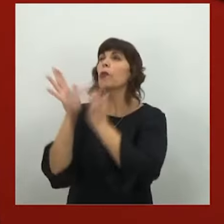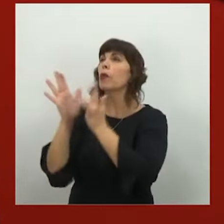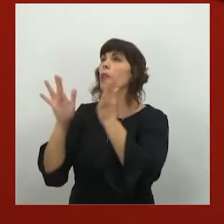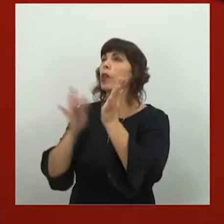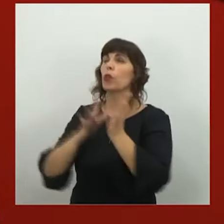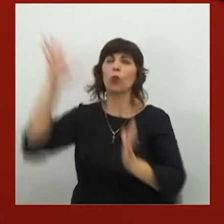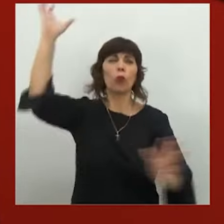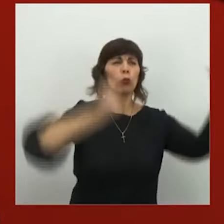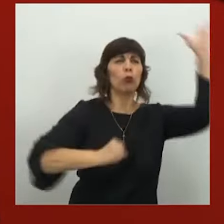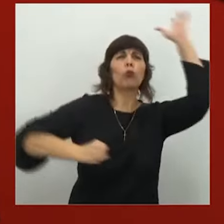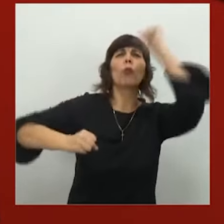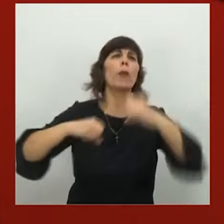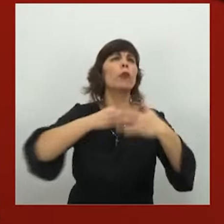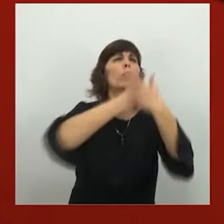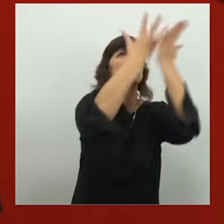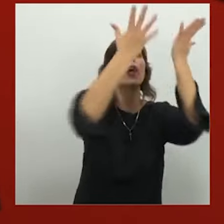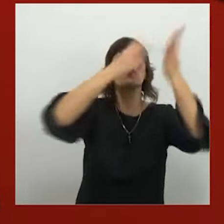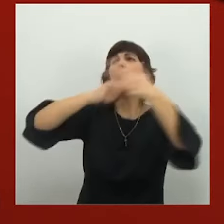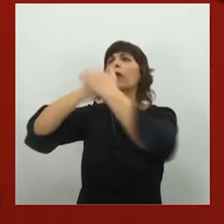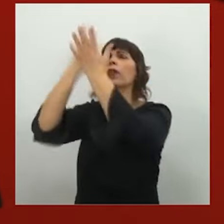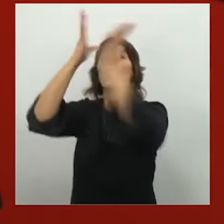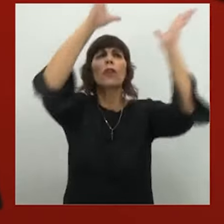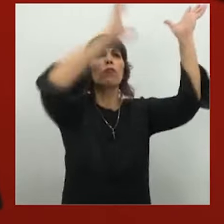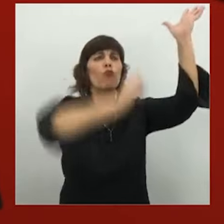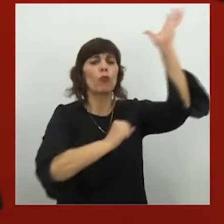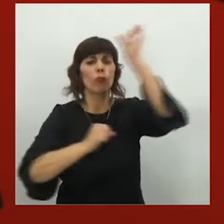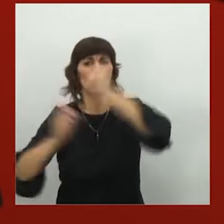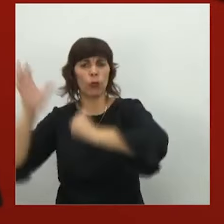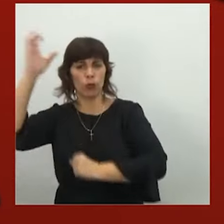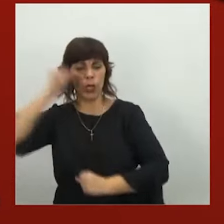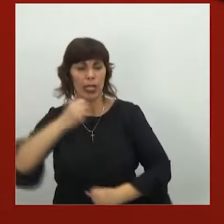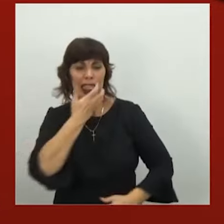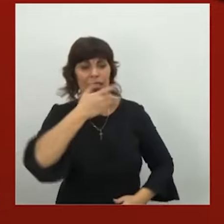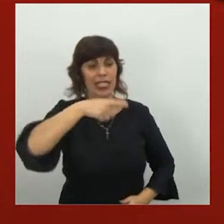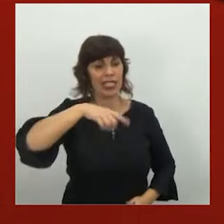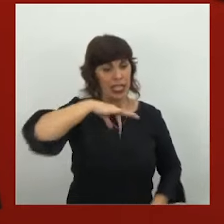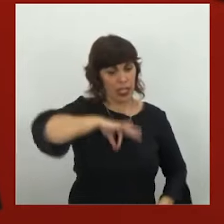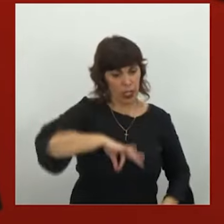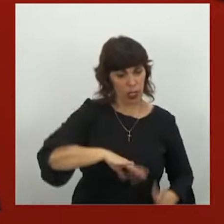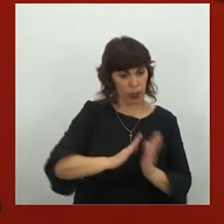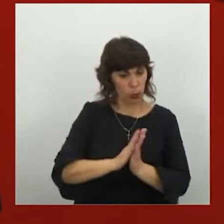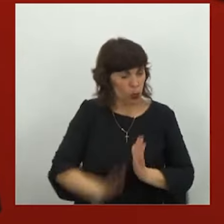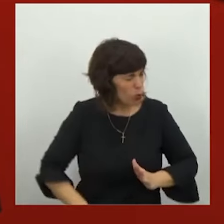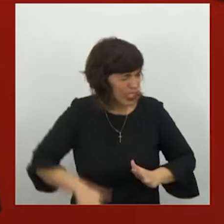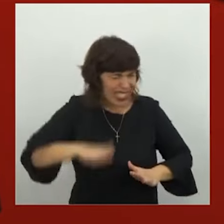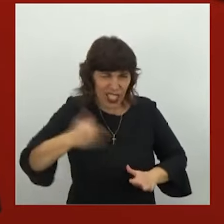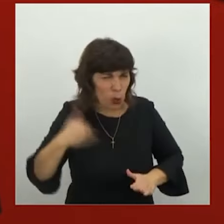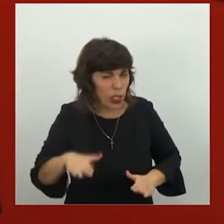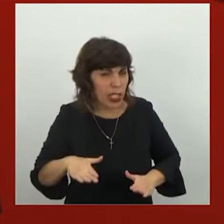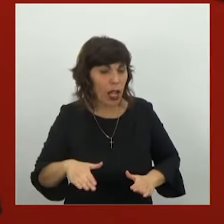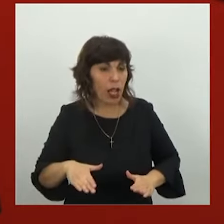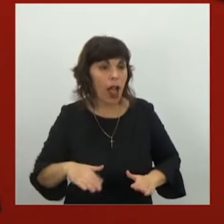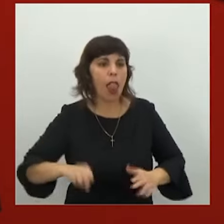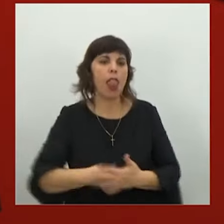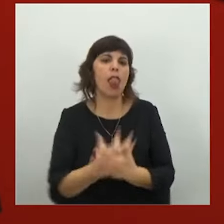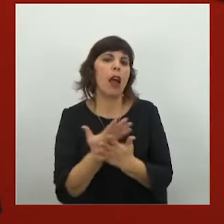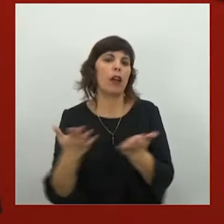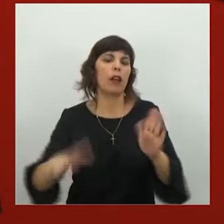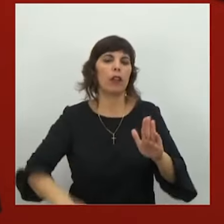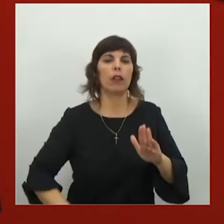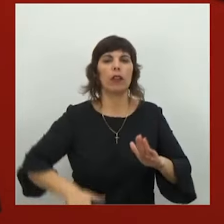gracia. Cuando uno está lleno del Espíritu Santo, uno está lleno de la gracia. La gracia